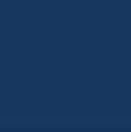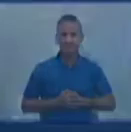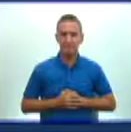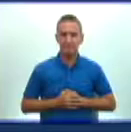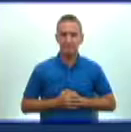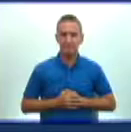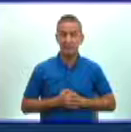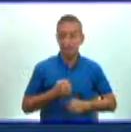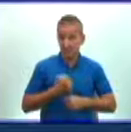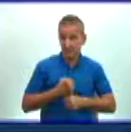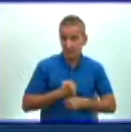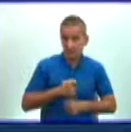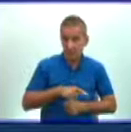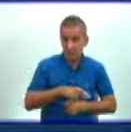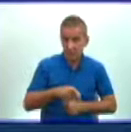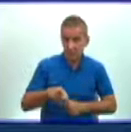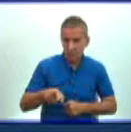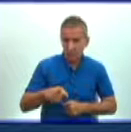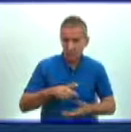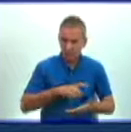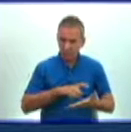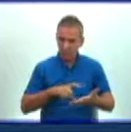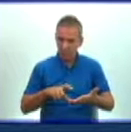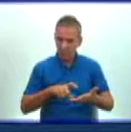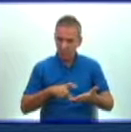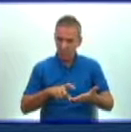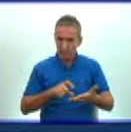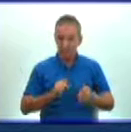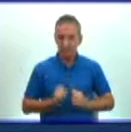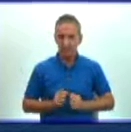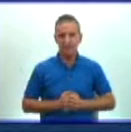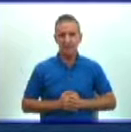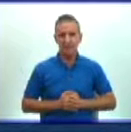Trabajen ustedes con su texto.